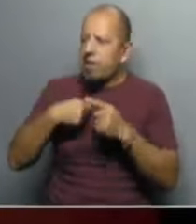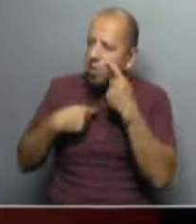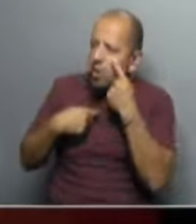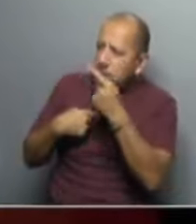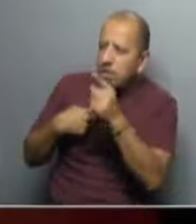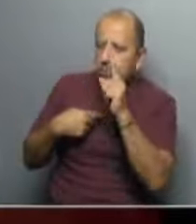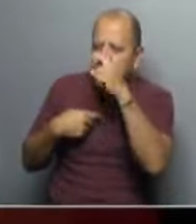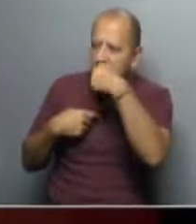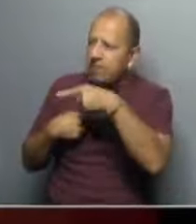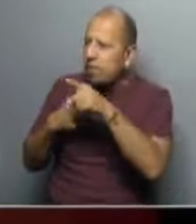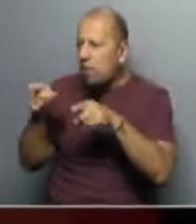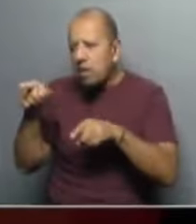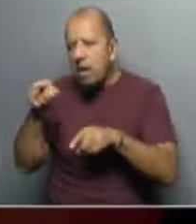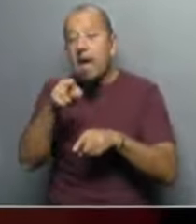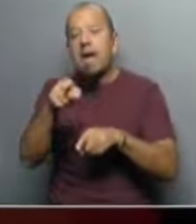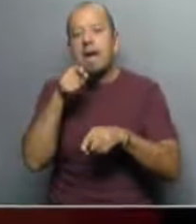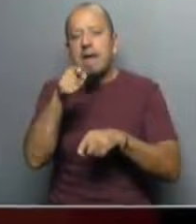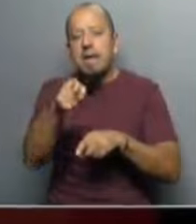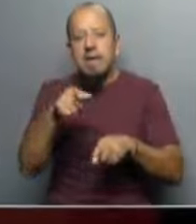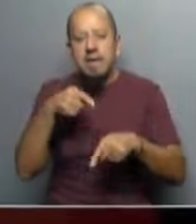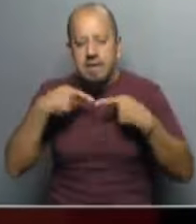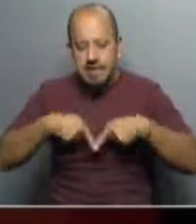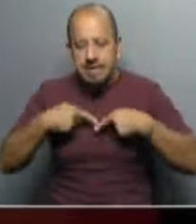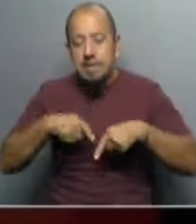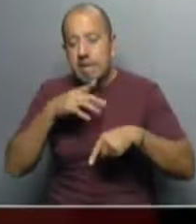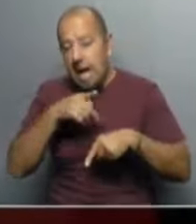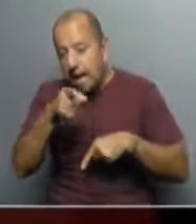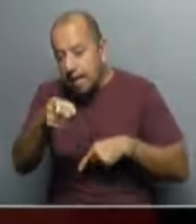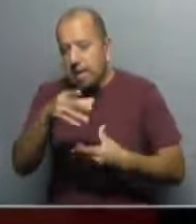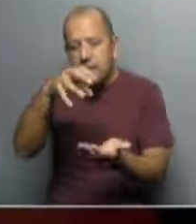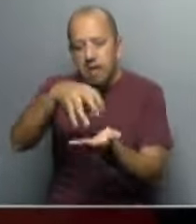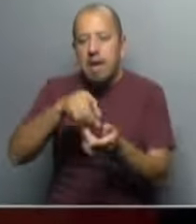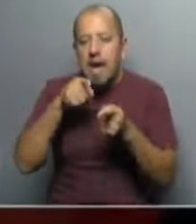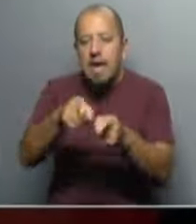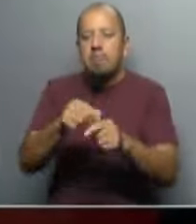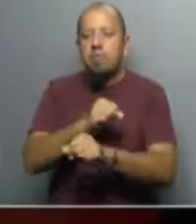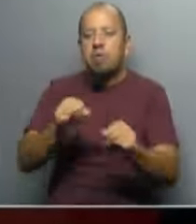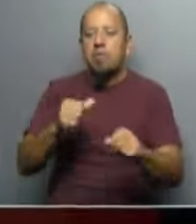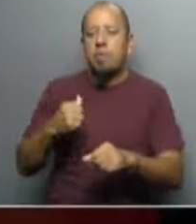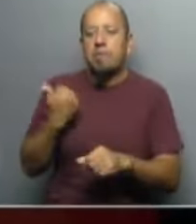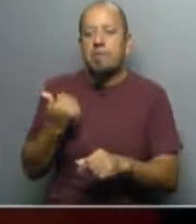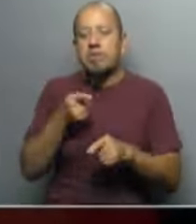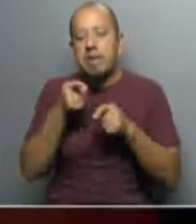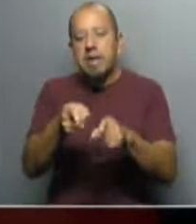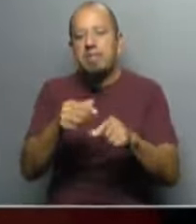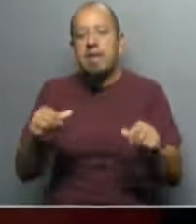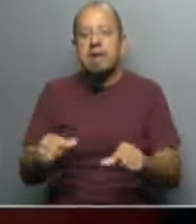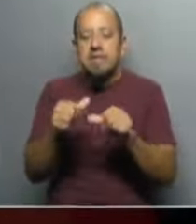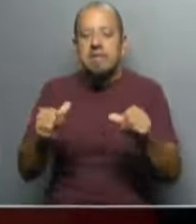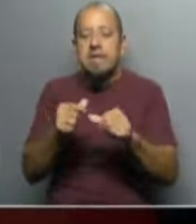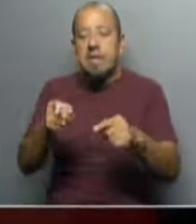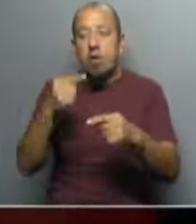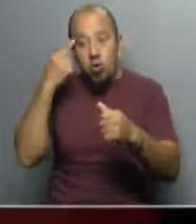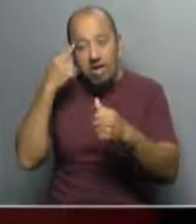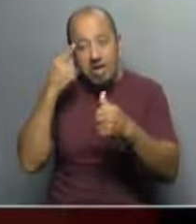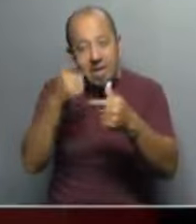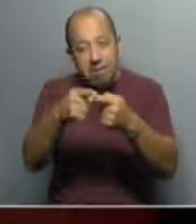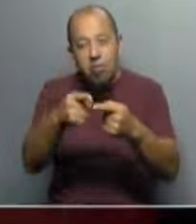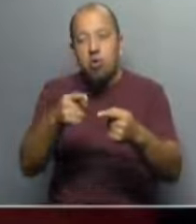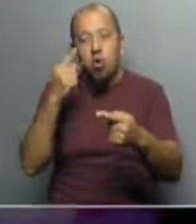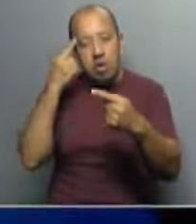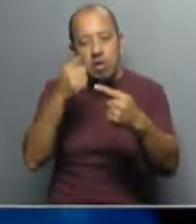municipal, que sería mucho más sencillo, ¿verdad? Porque cuando uno parte de cero, claro. Que podía ser aprovechada para, con estos objetivos, generar algo